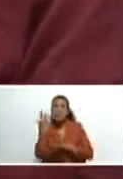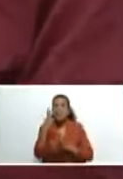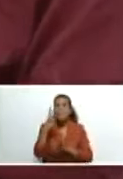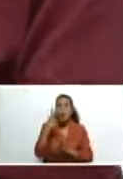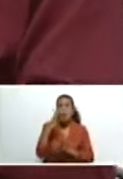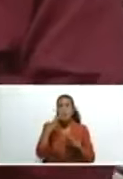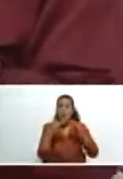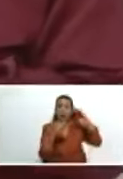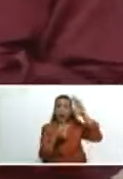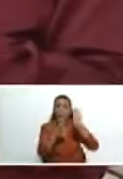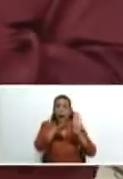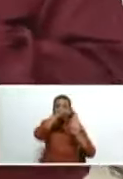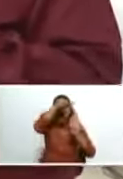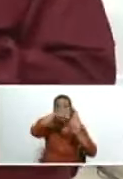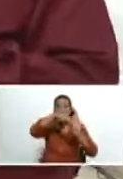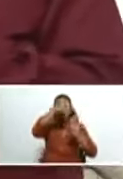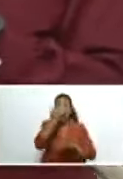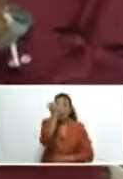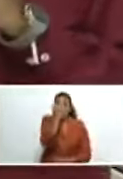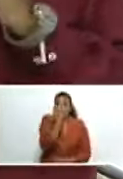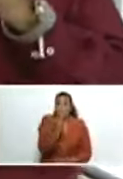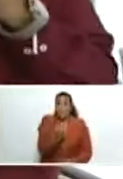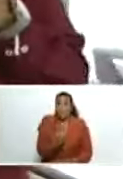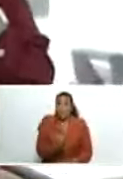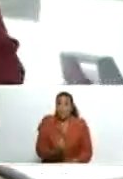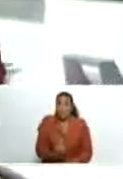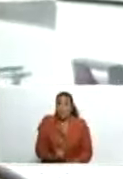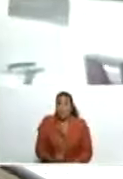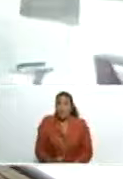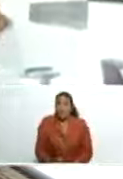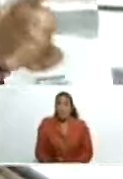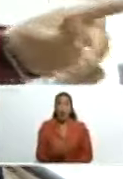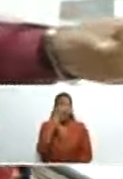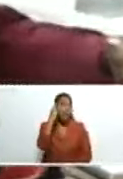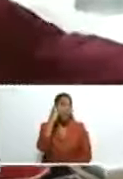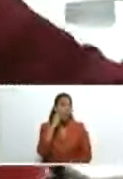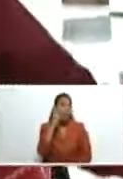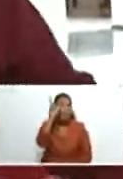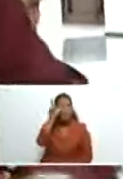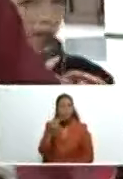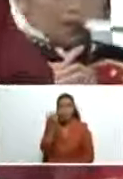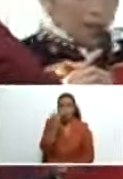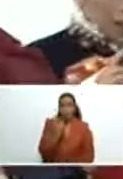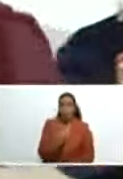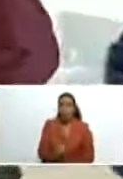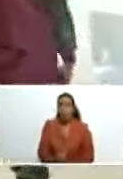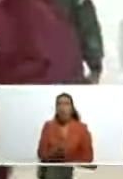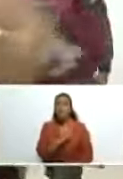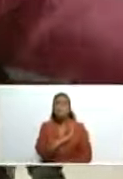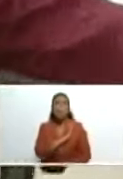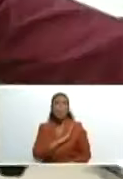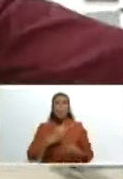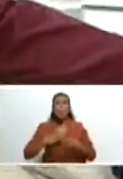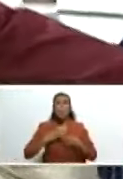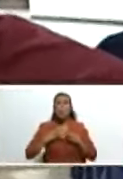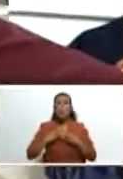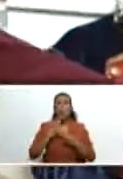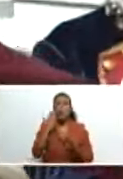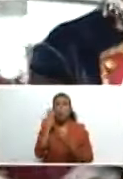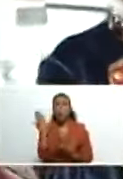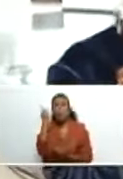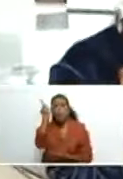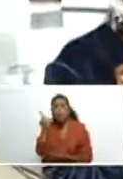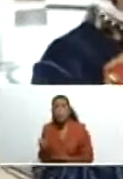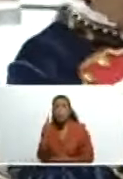Y era bastante delgado, siempre fue bastante delgado el Libertador. ¿Qué más tenemos aquí de pertenencias en el Museo Bolivariano de